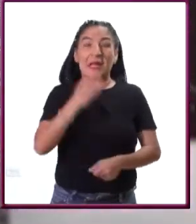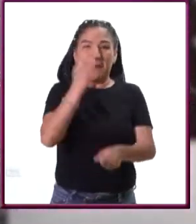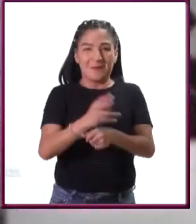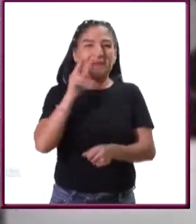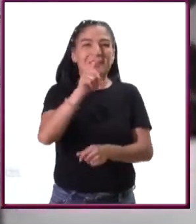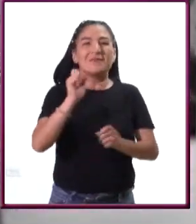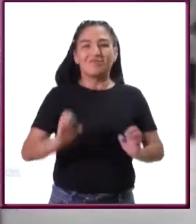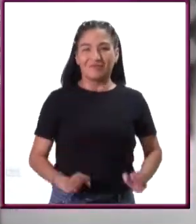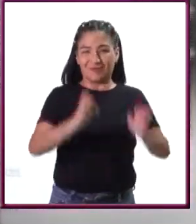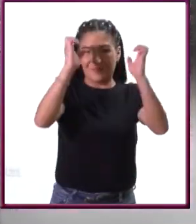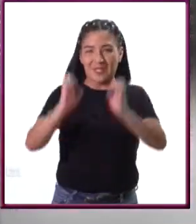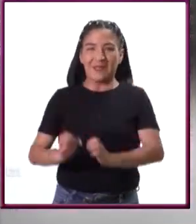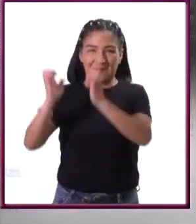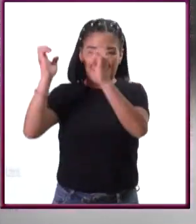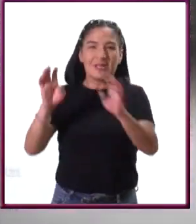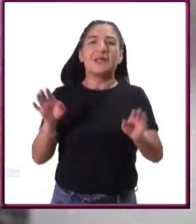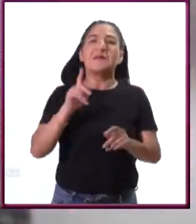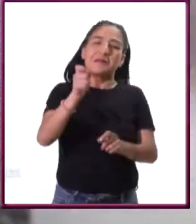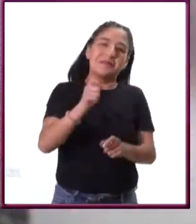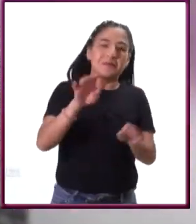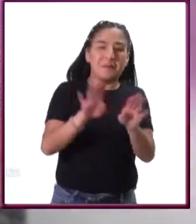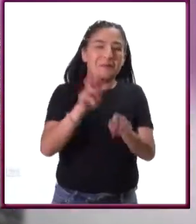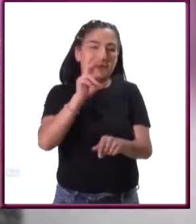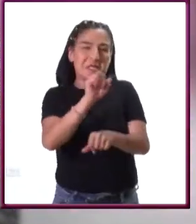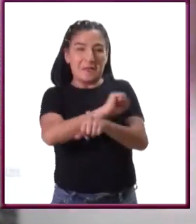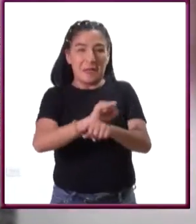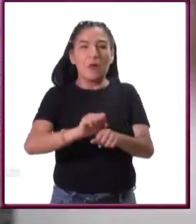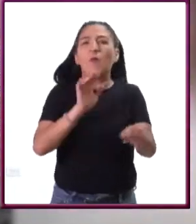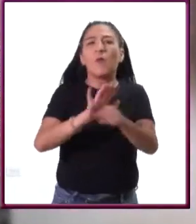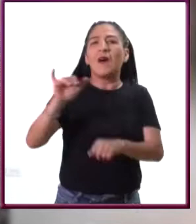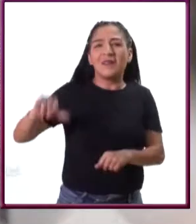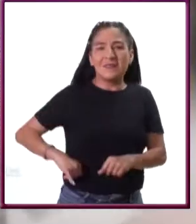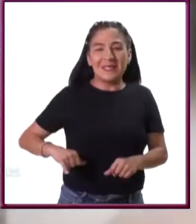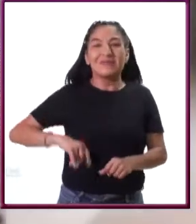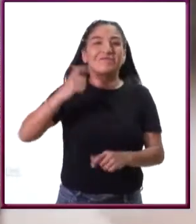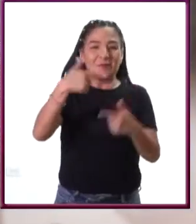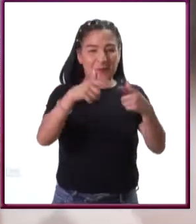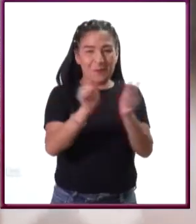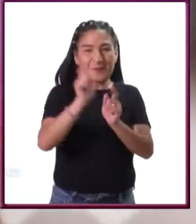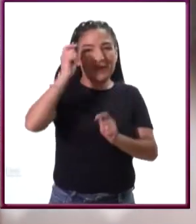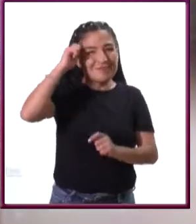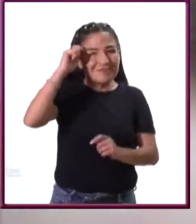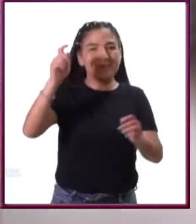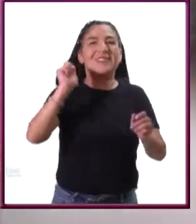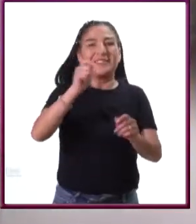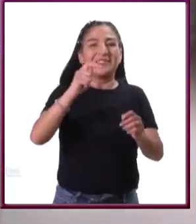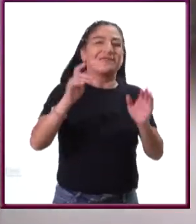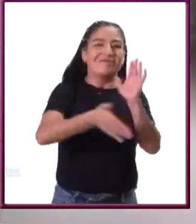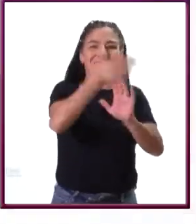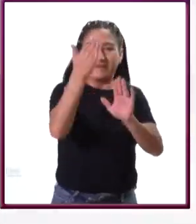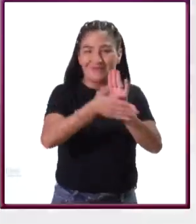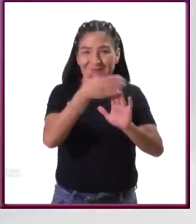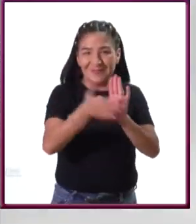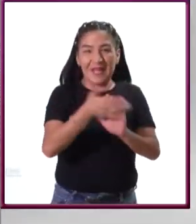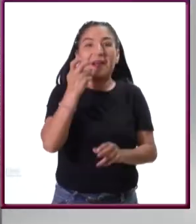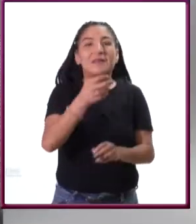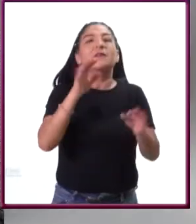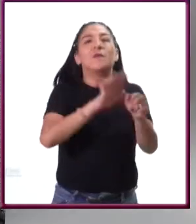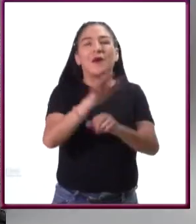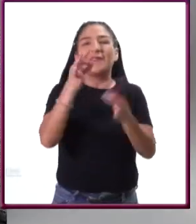común y corriente, pero lo interesante es el grupo de albañiles que trabajan en la construcción y lo diferente que era la vida